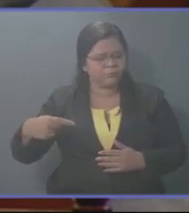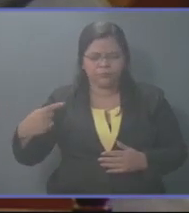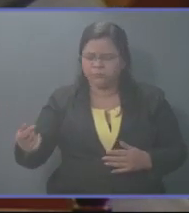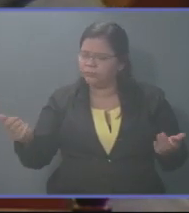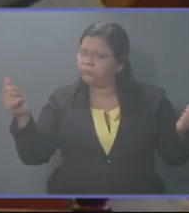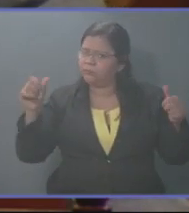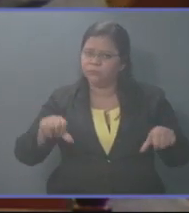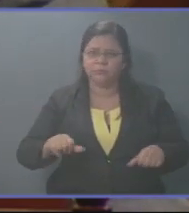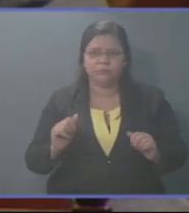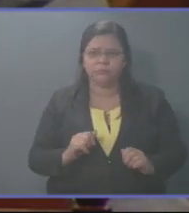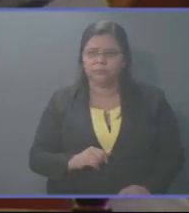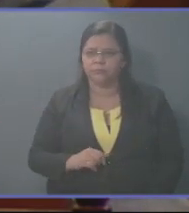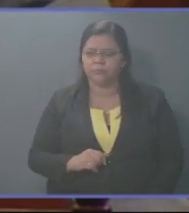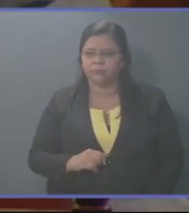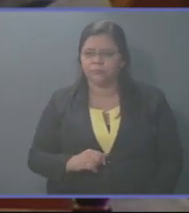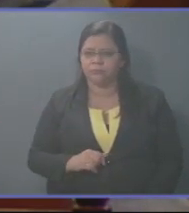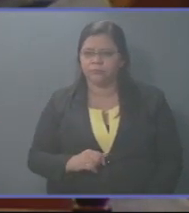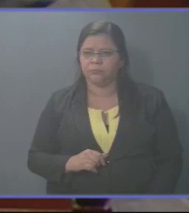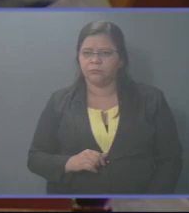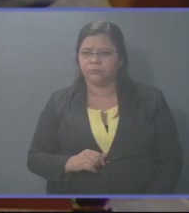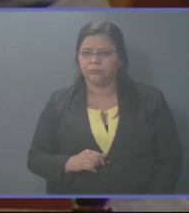dijo.